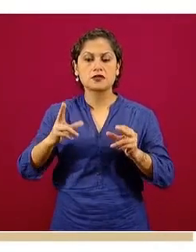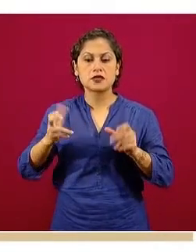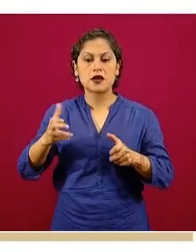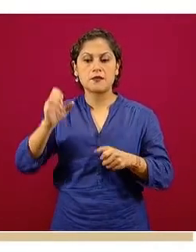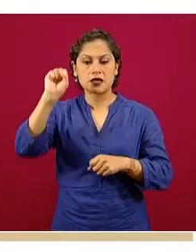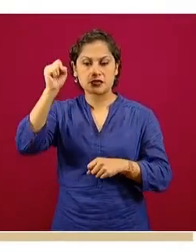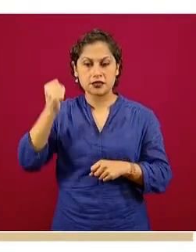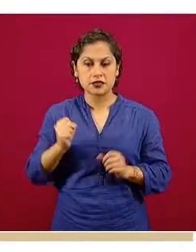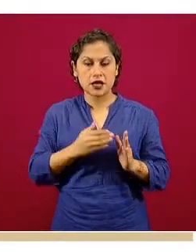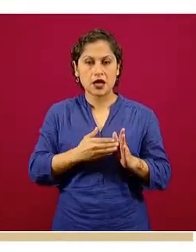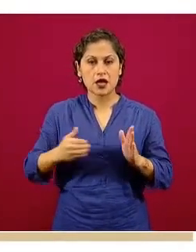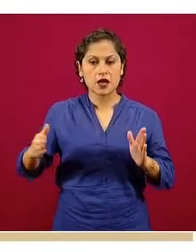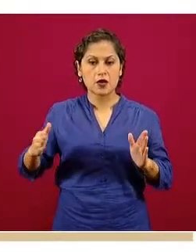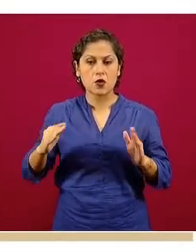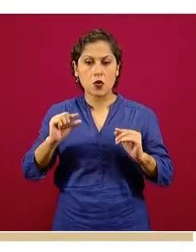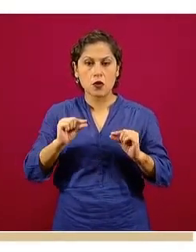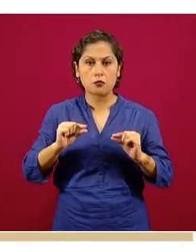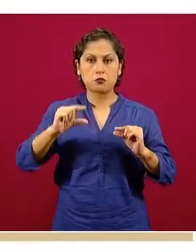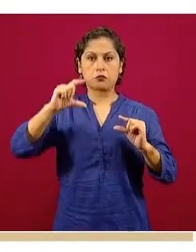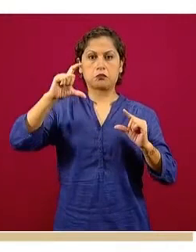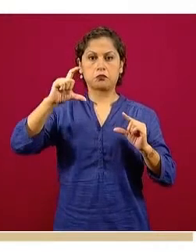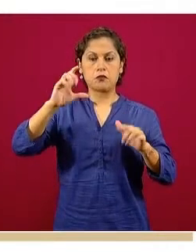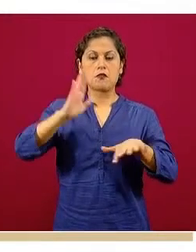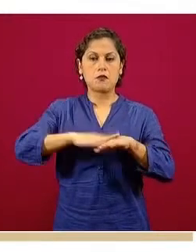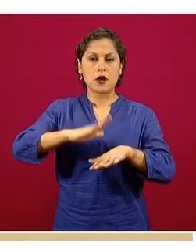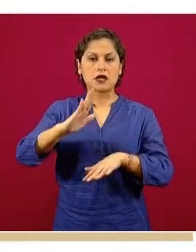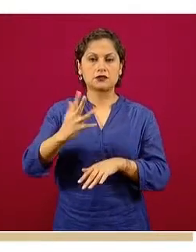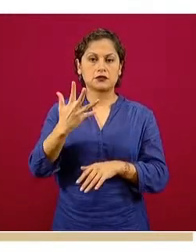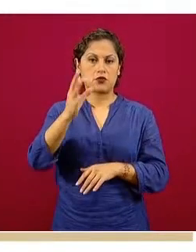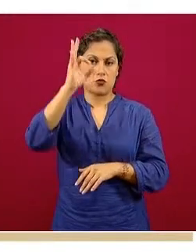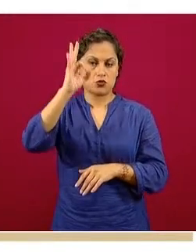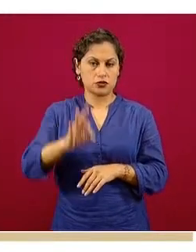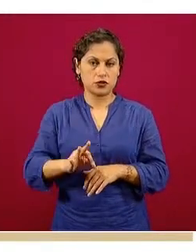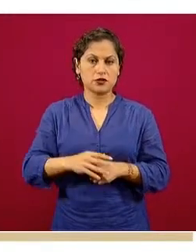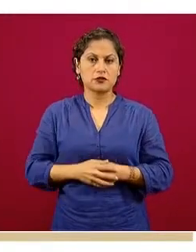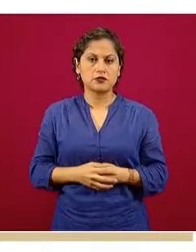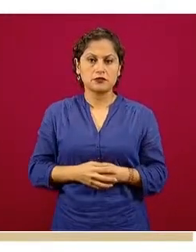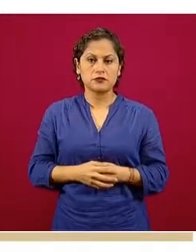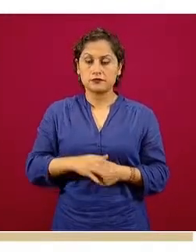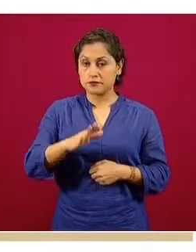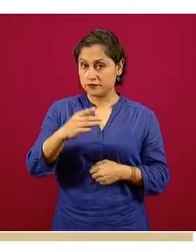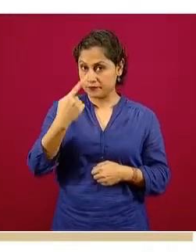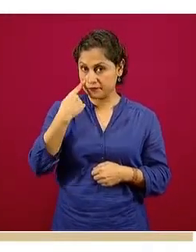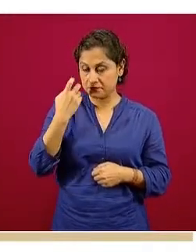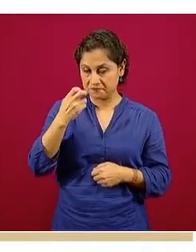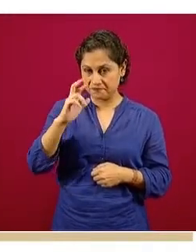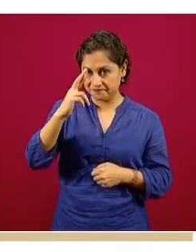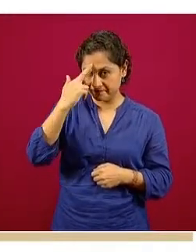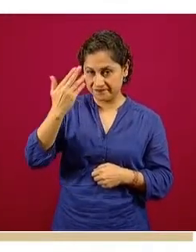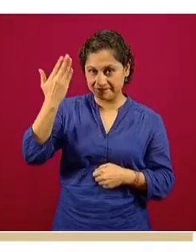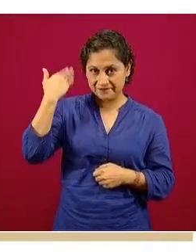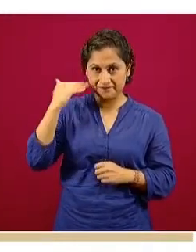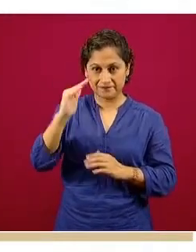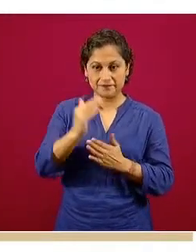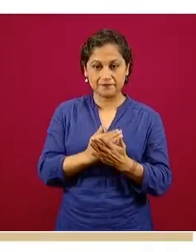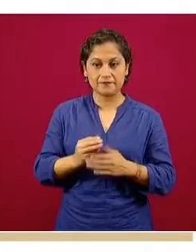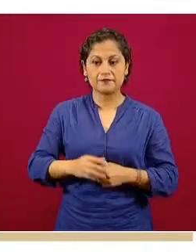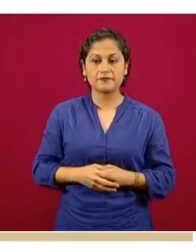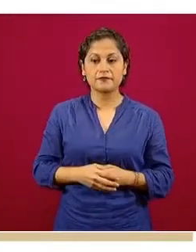incremento de una semana a otra de más del 5% sólo para recordar y bueno al final